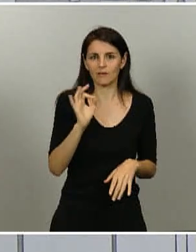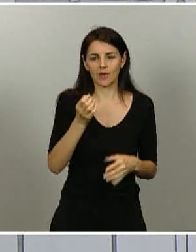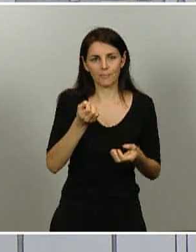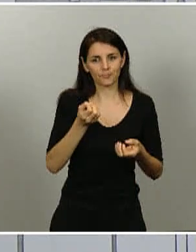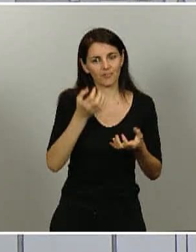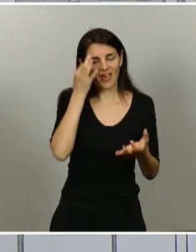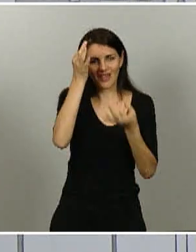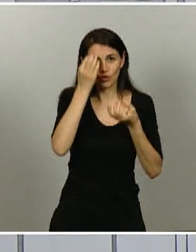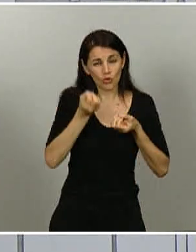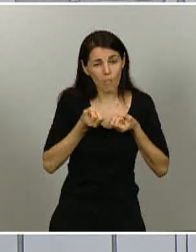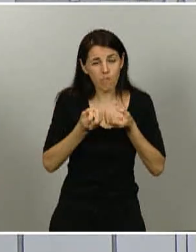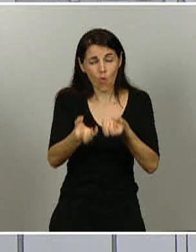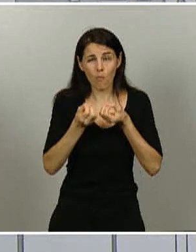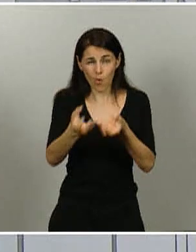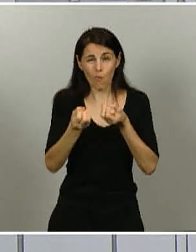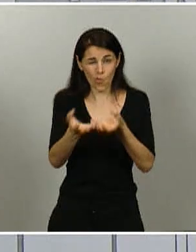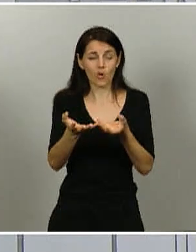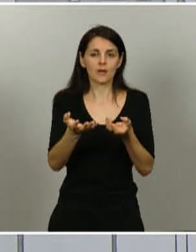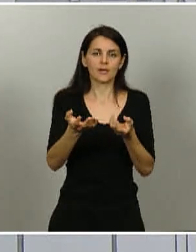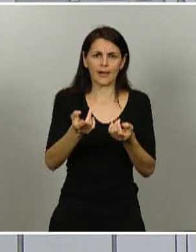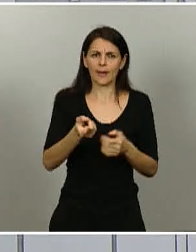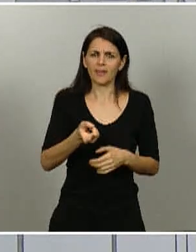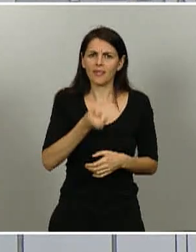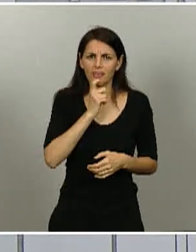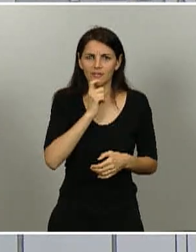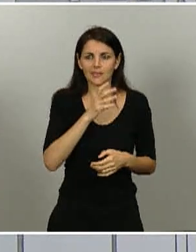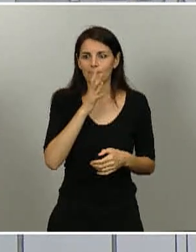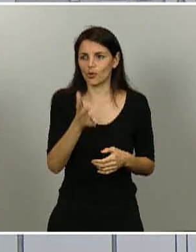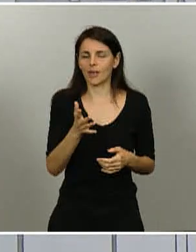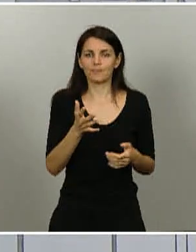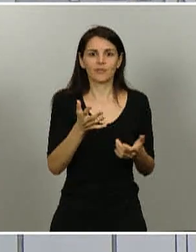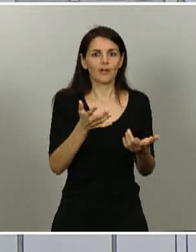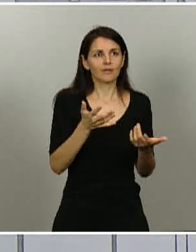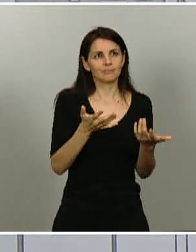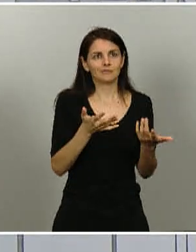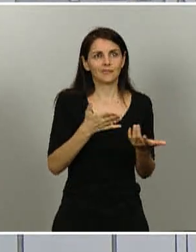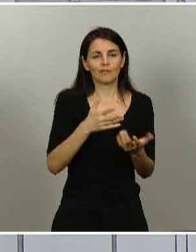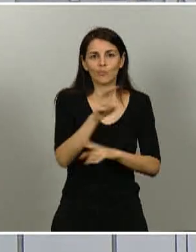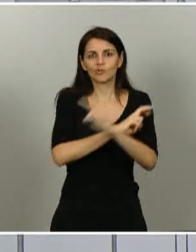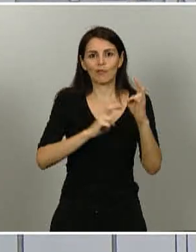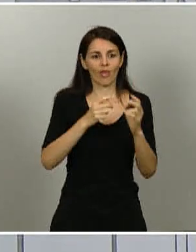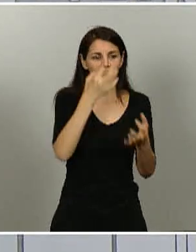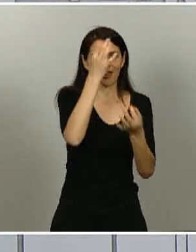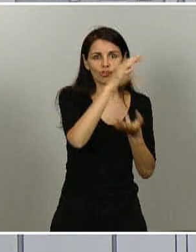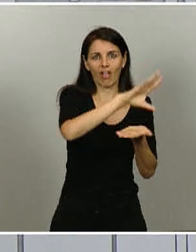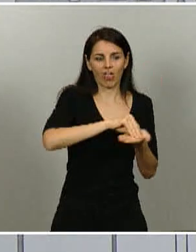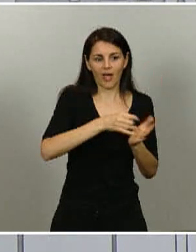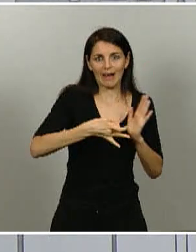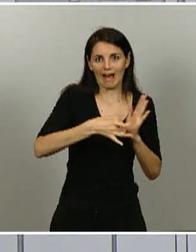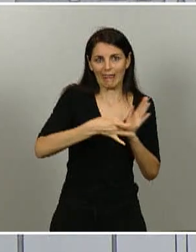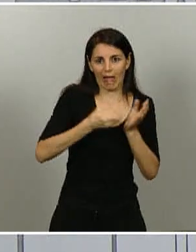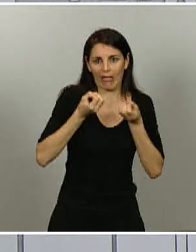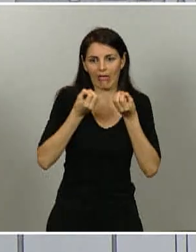los damos con mala calidad o porque tratamos de, sin eliminarlos del informe, mantenerlos hasta que se consigue la calidad suficiente. Cualquiera de